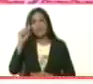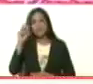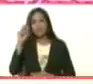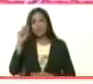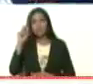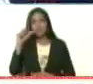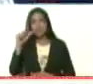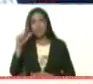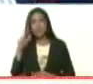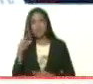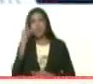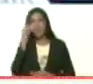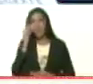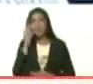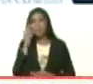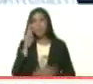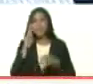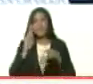negro filósofo.